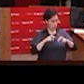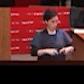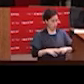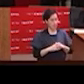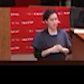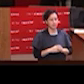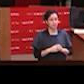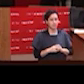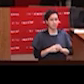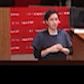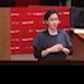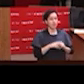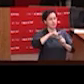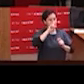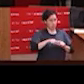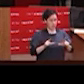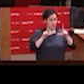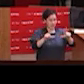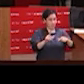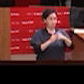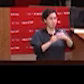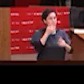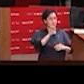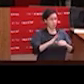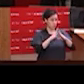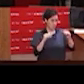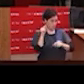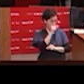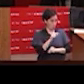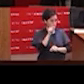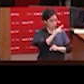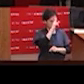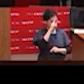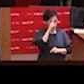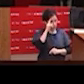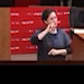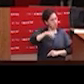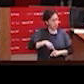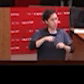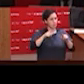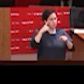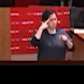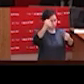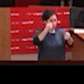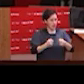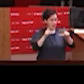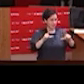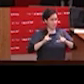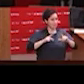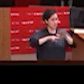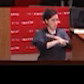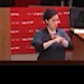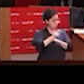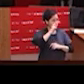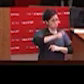biológicas por la competencia de Madrid y tiene un máster en en recursos humanos